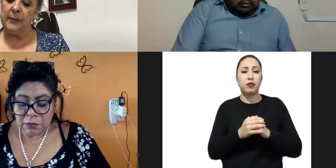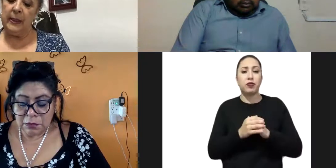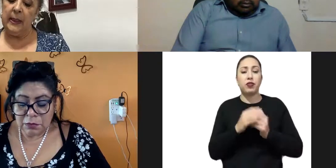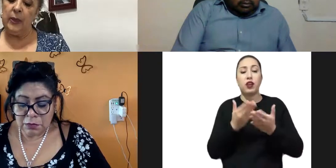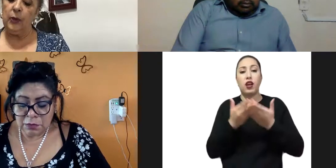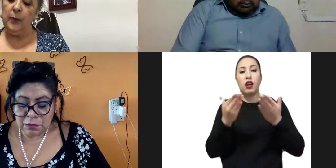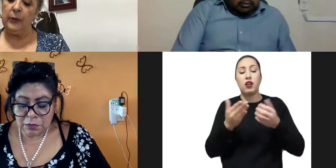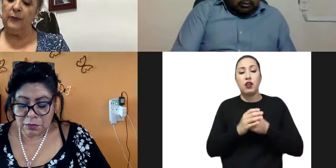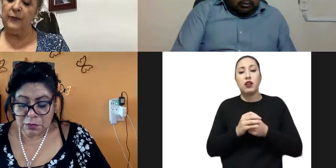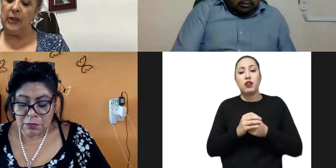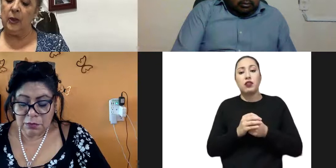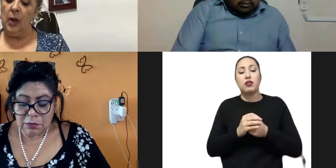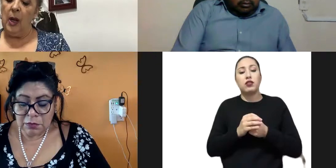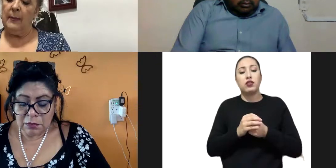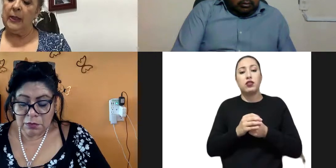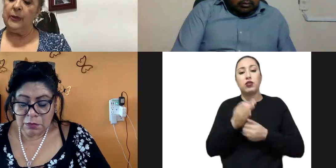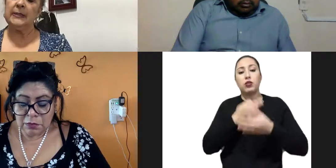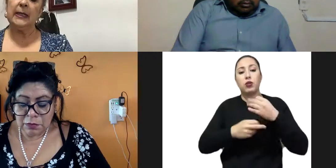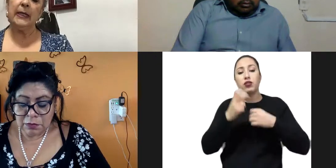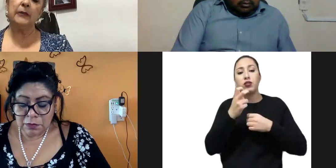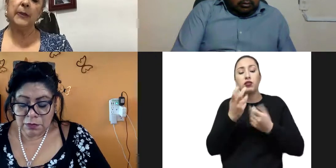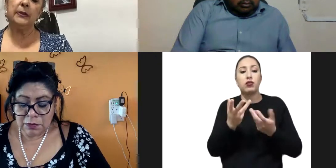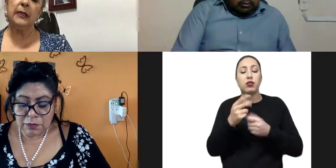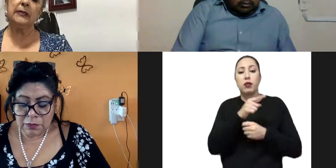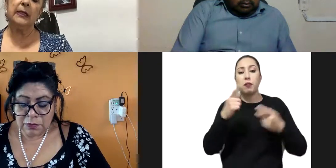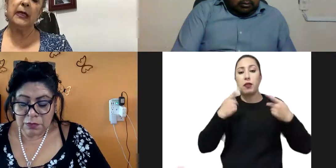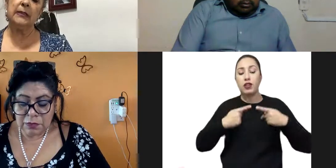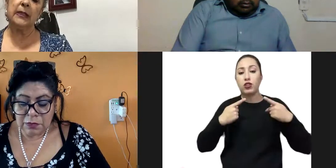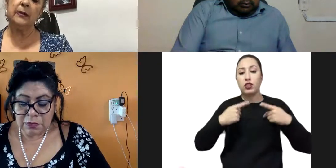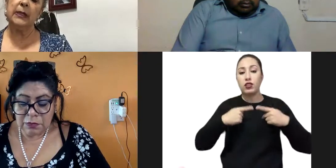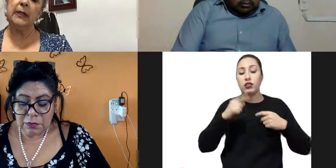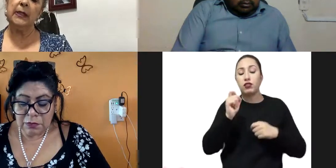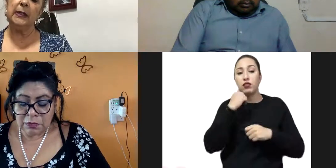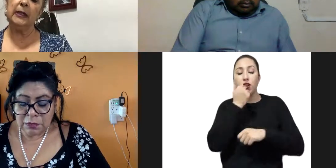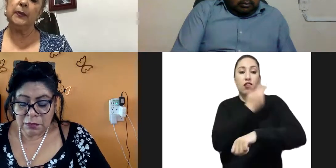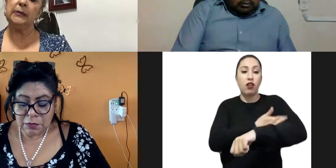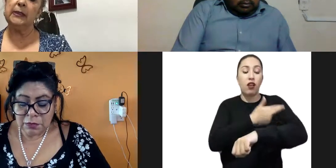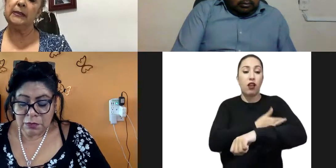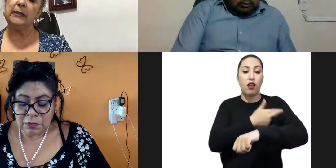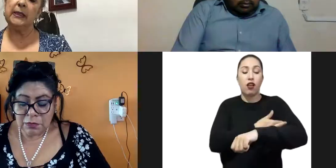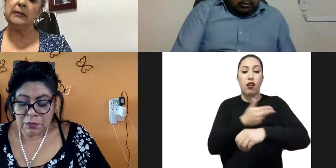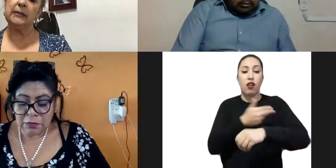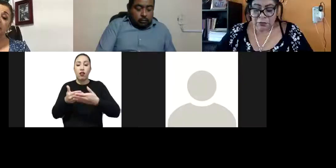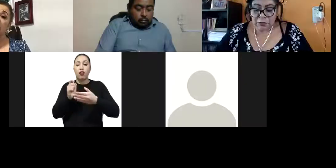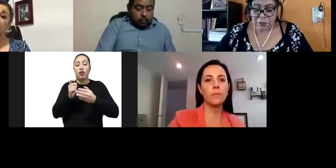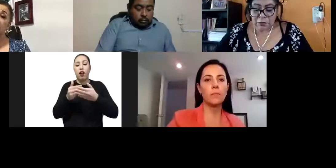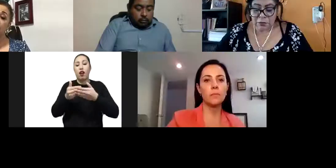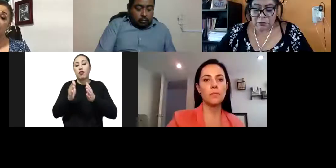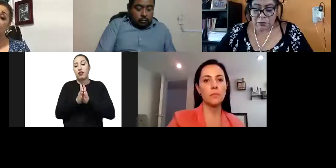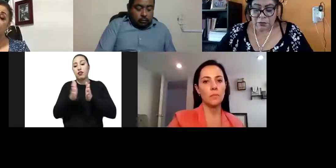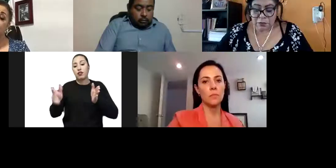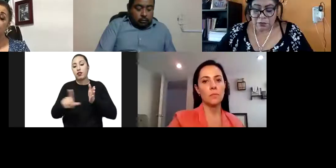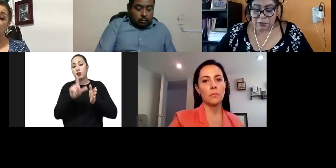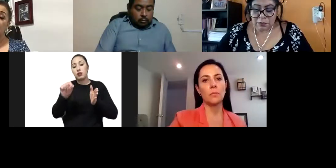de obtener el documento en físico para todas aquellas personas que realizaron el trámite después del 16 de abril